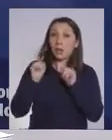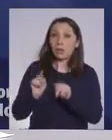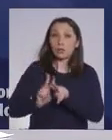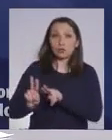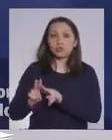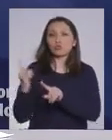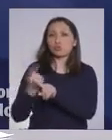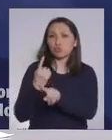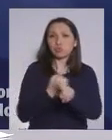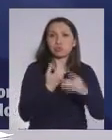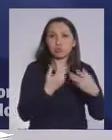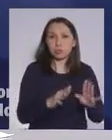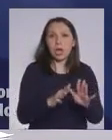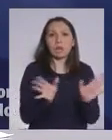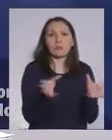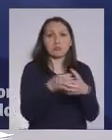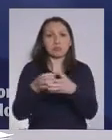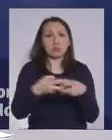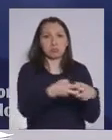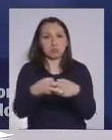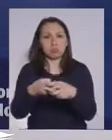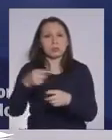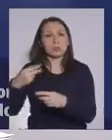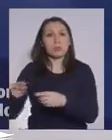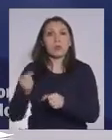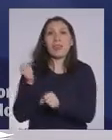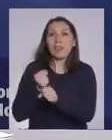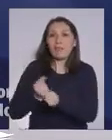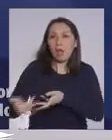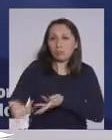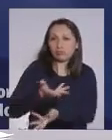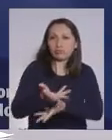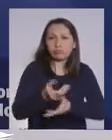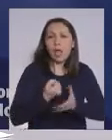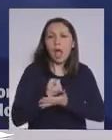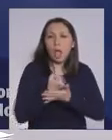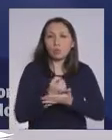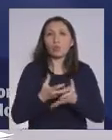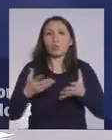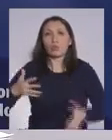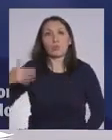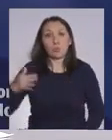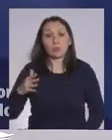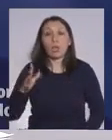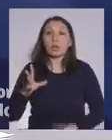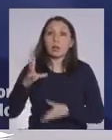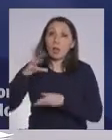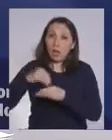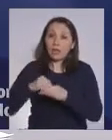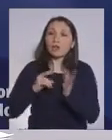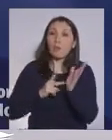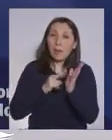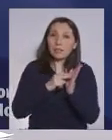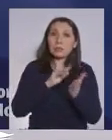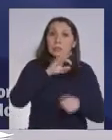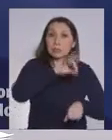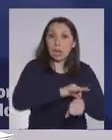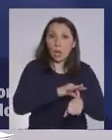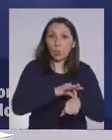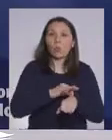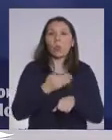conversado con los gremios es un trabajo colaborativo muy importante que inserto en el paso a paso de la salud